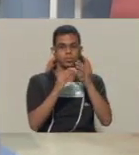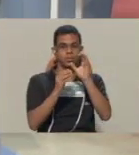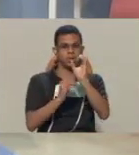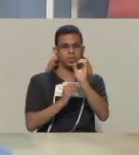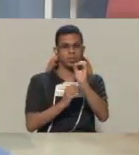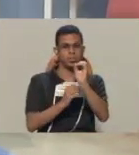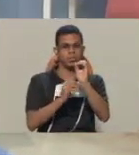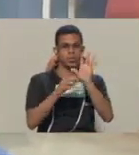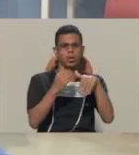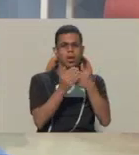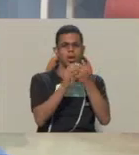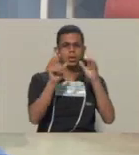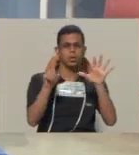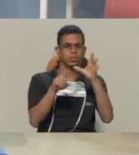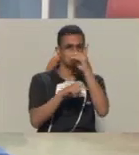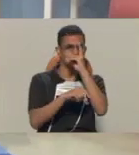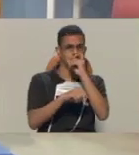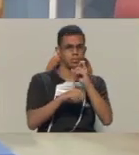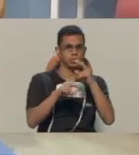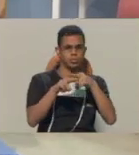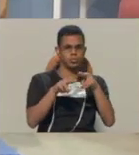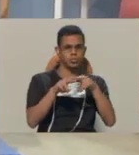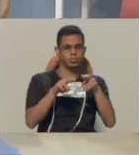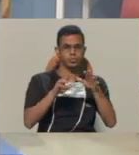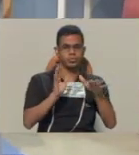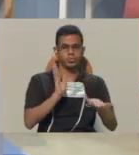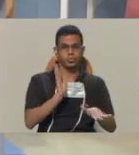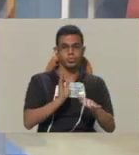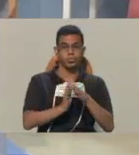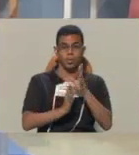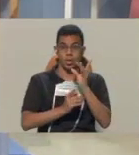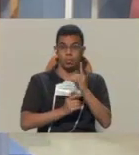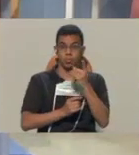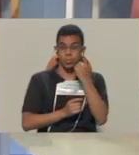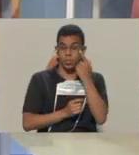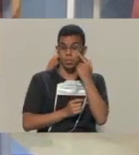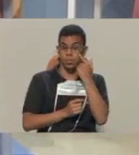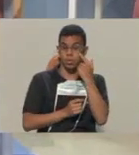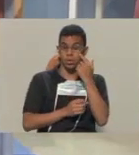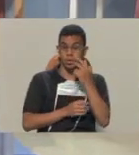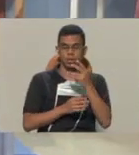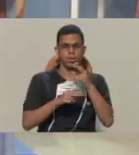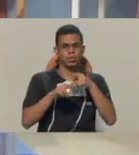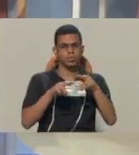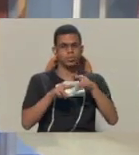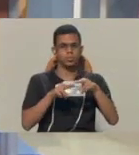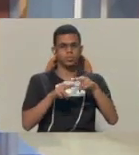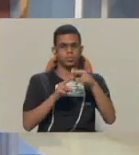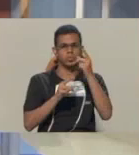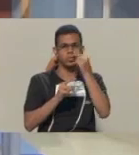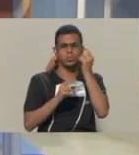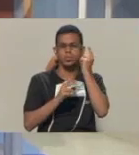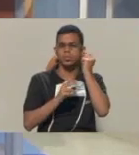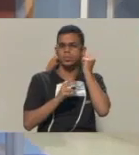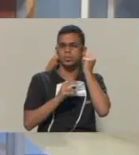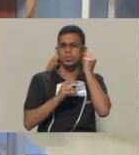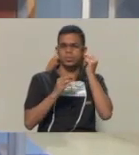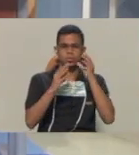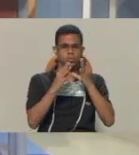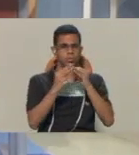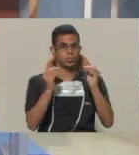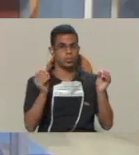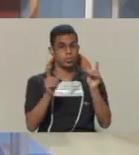desde los 0 años a los 6, ¿ok? Fíjense, debemos tener presente que nuestros niños y niñas todos